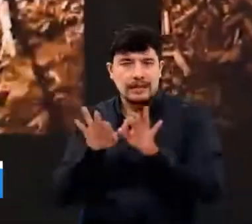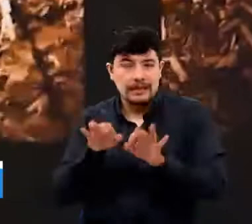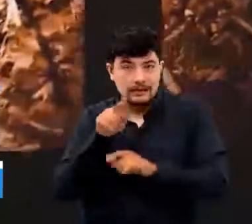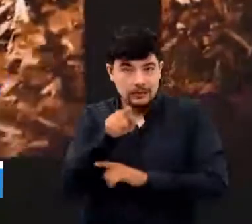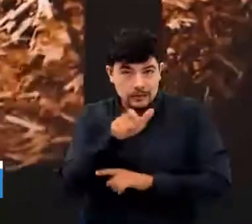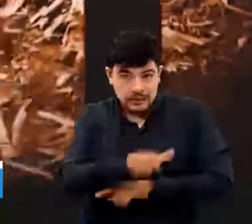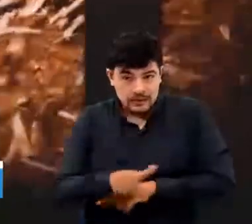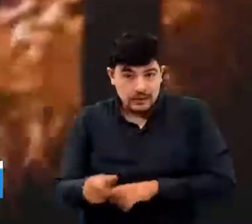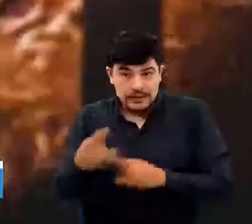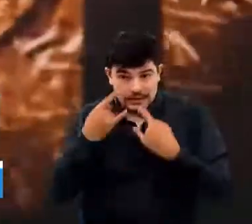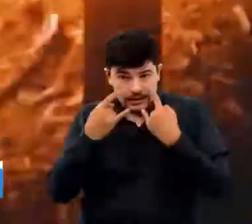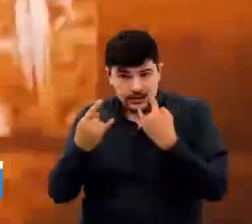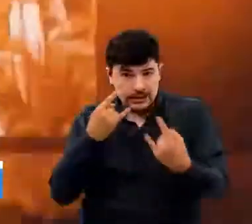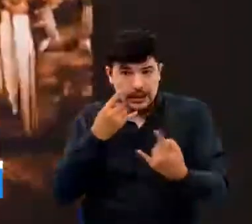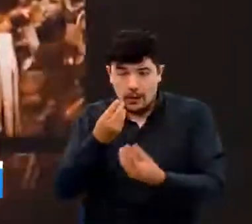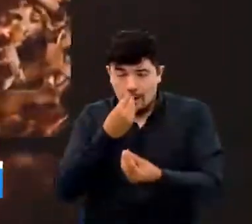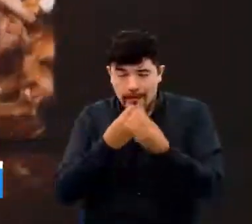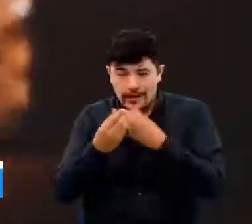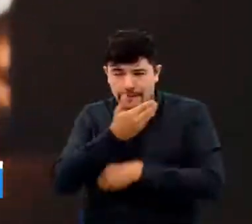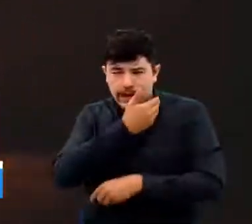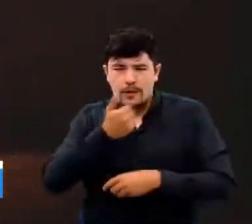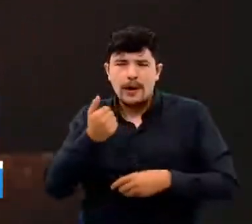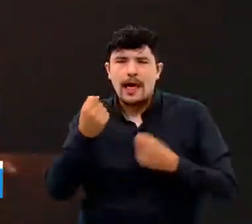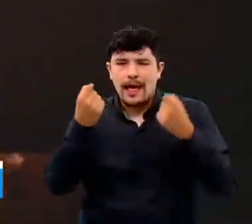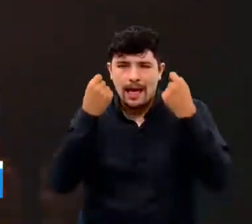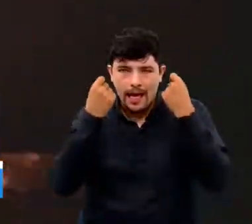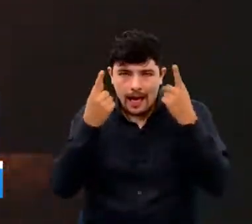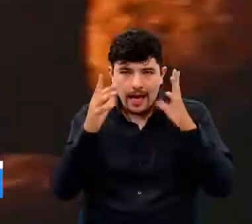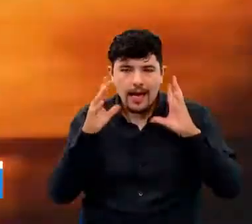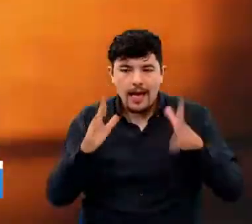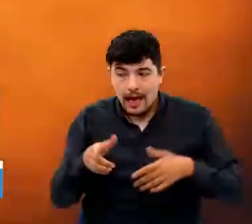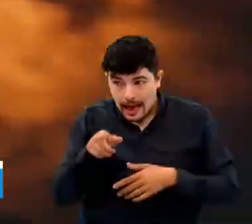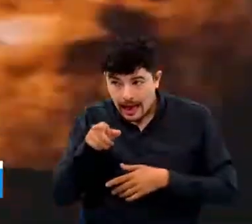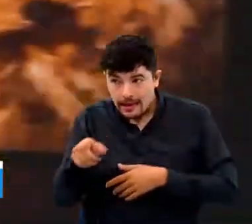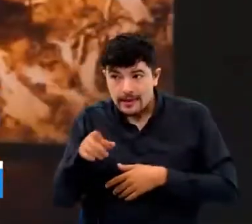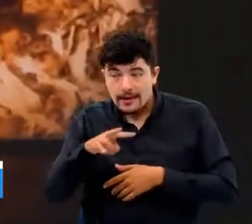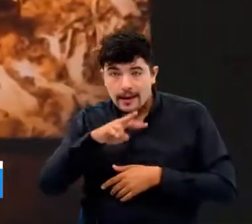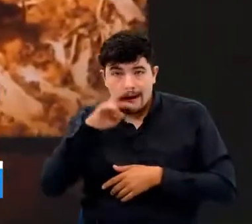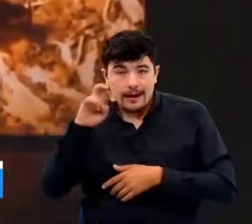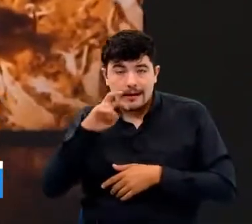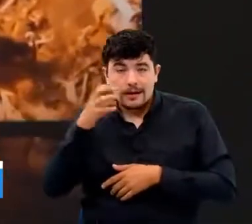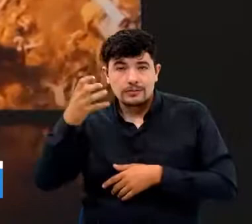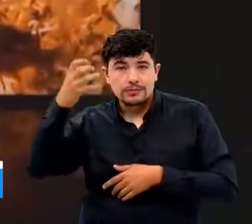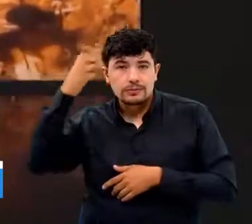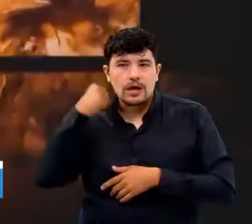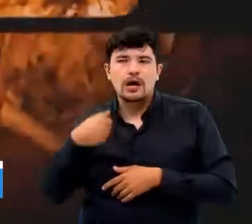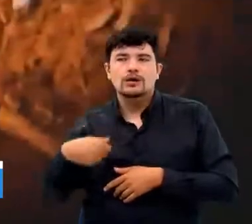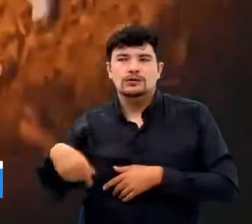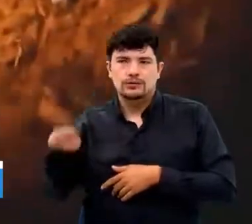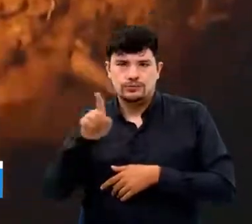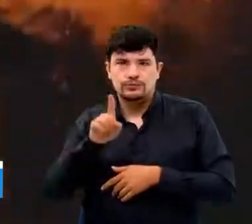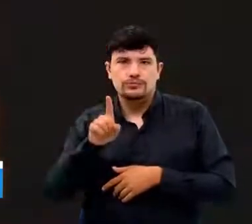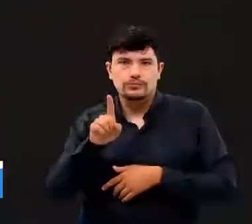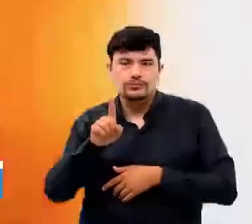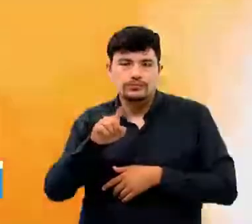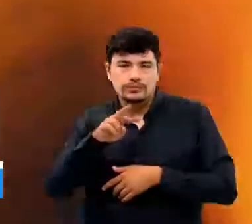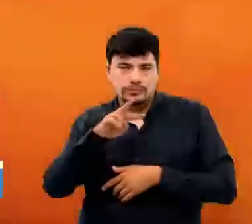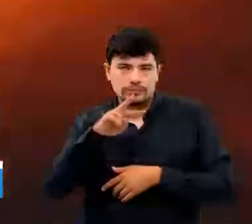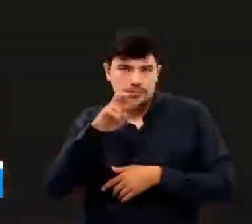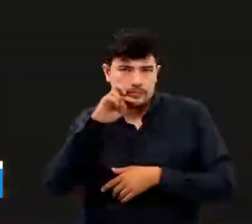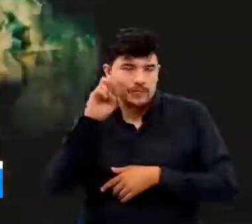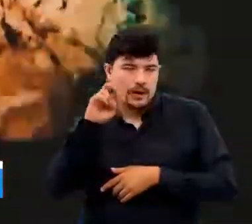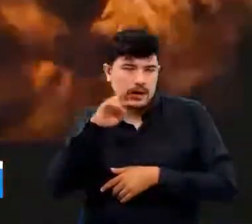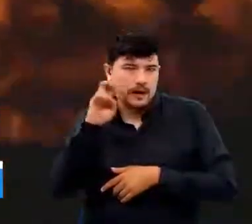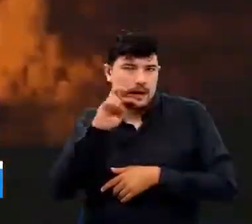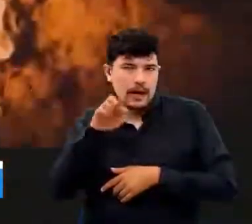por alimentarse mejor, comprende que las carnes tradicionales son proteína, pero ¿qué consecuencias